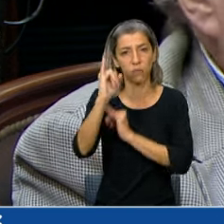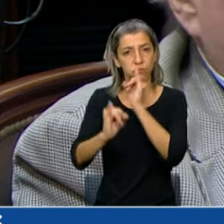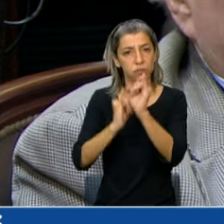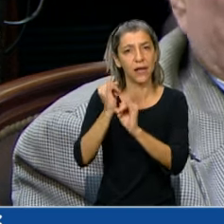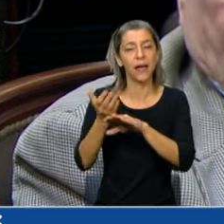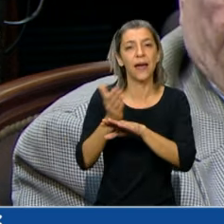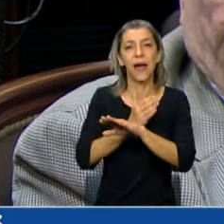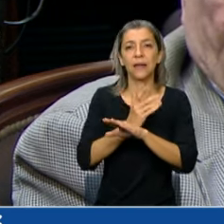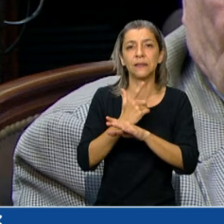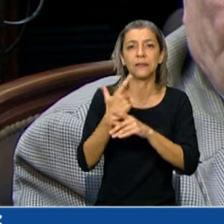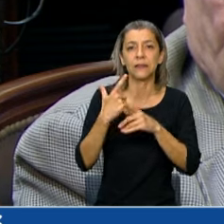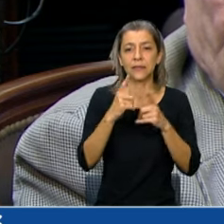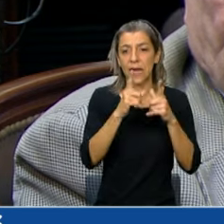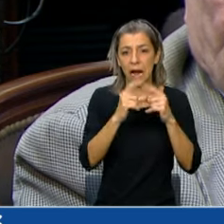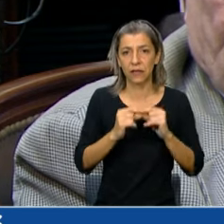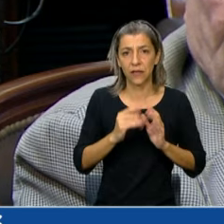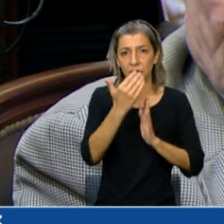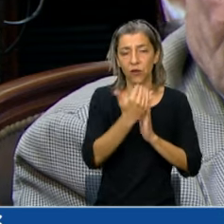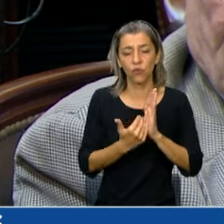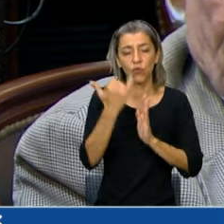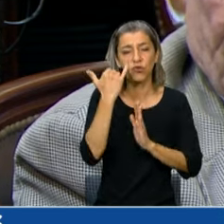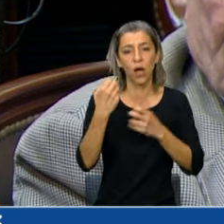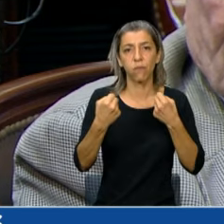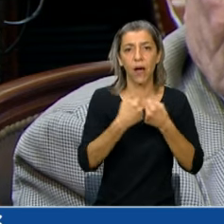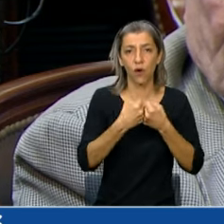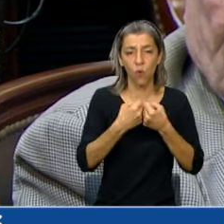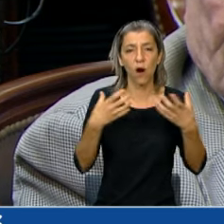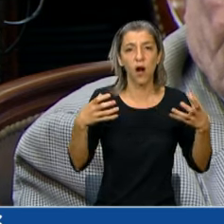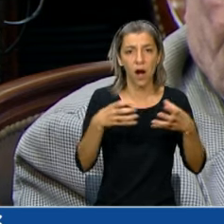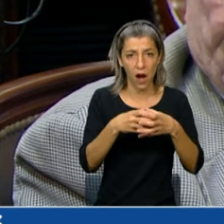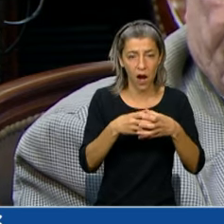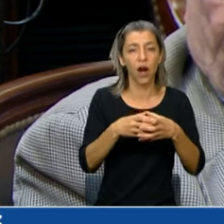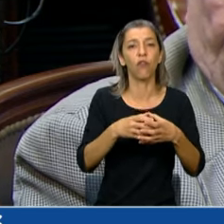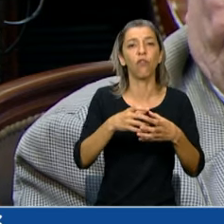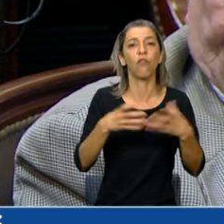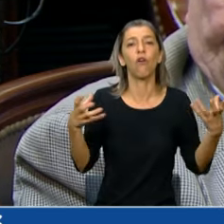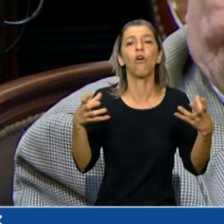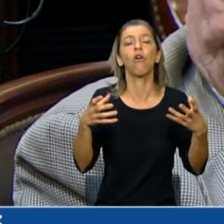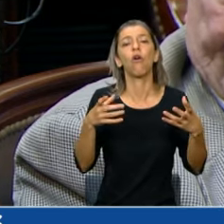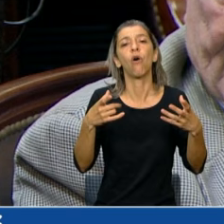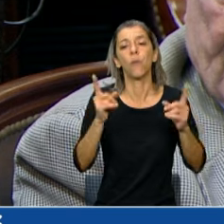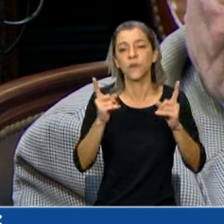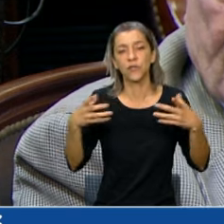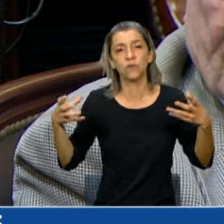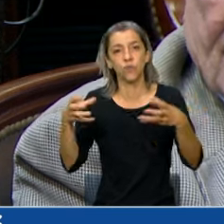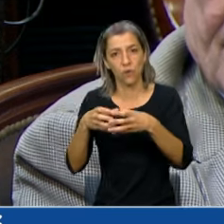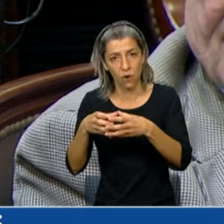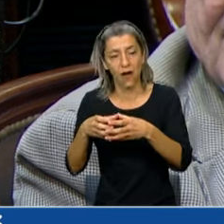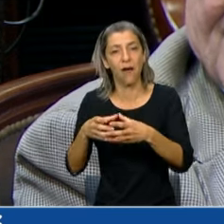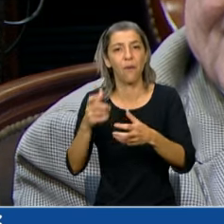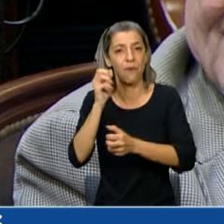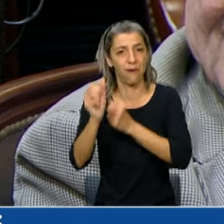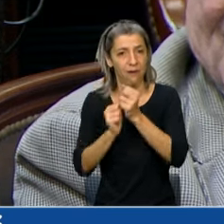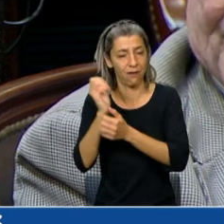consensuado con la cámara Industrial del calzado con la cámara de proveedores con el sindicato y en